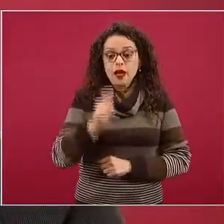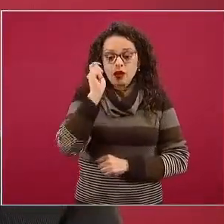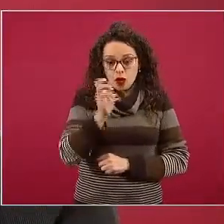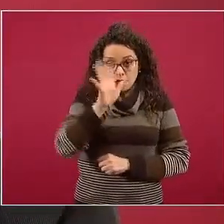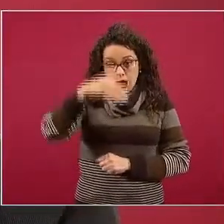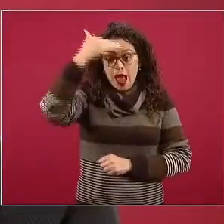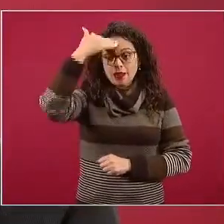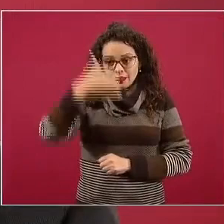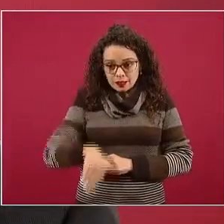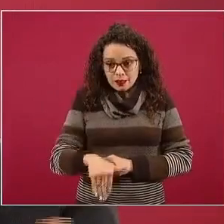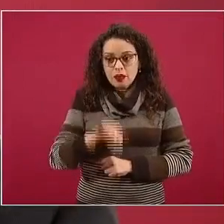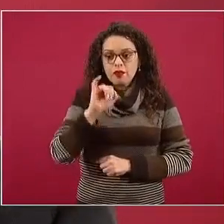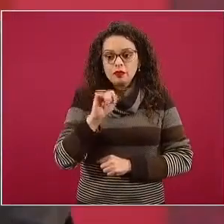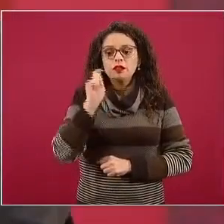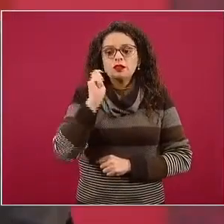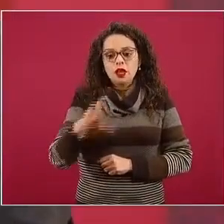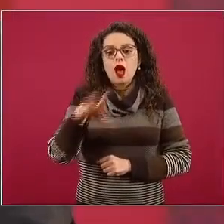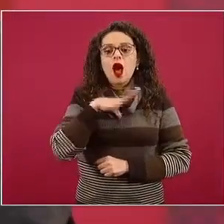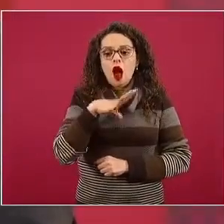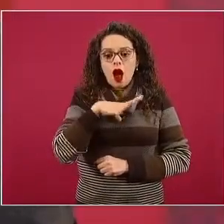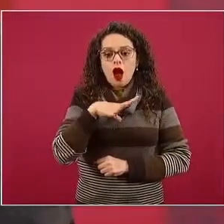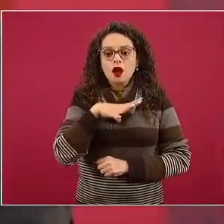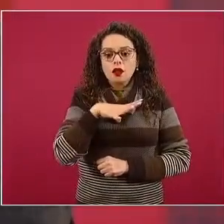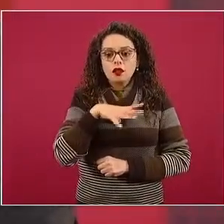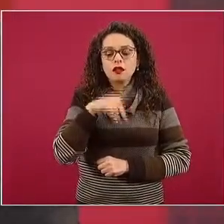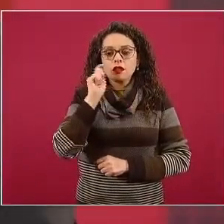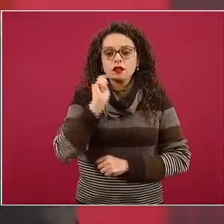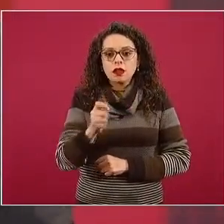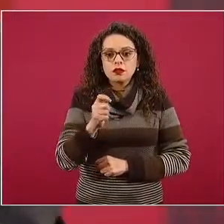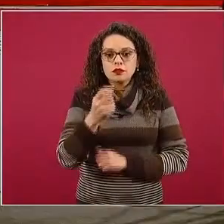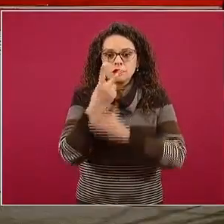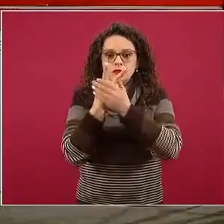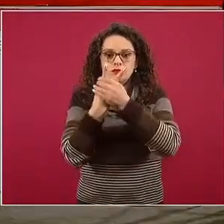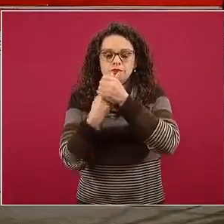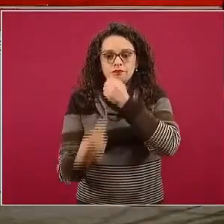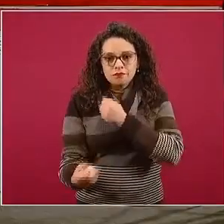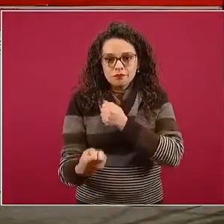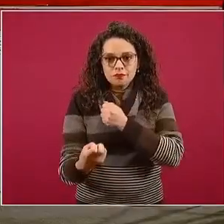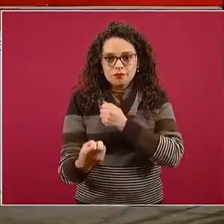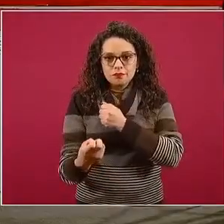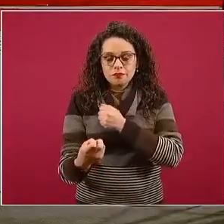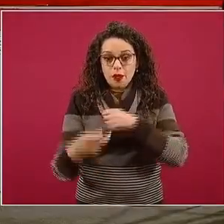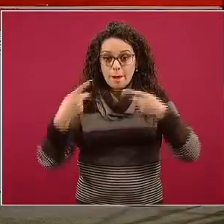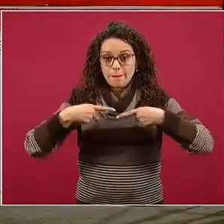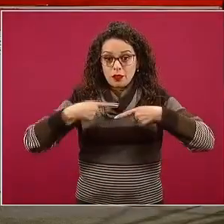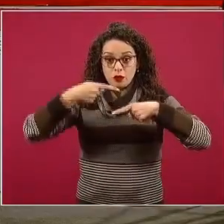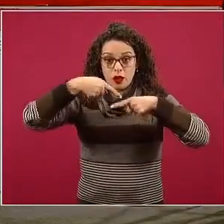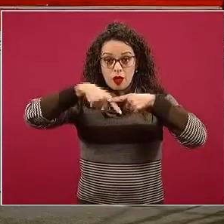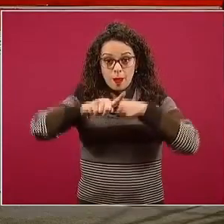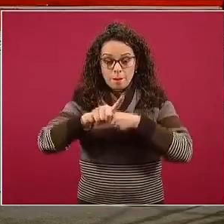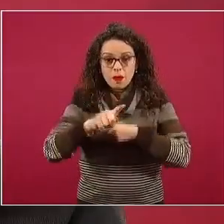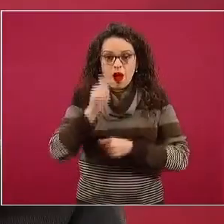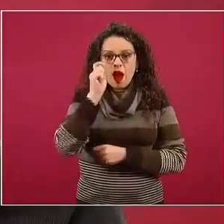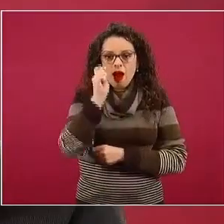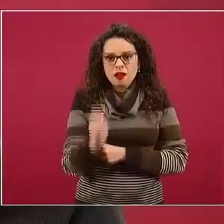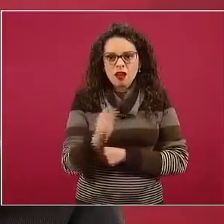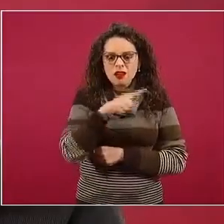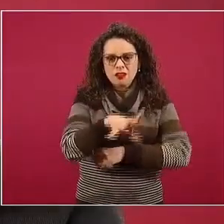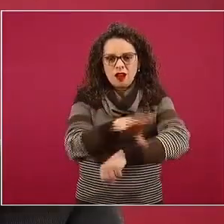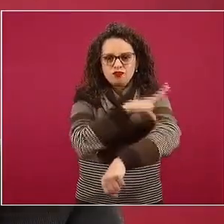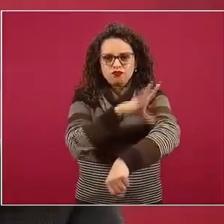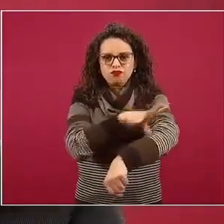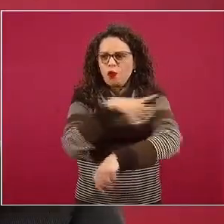pueden inducir a un consumo dual. Es decir, la persona que empieza a vapear, que empieza a utilizar un cigarrillo